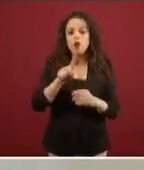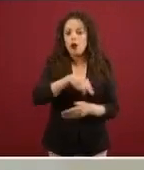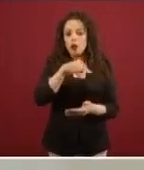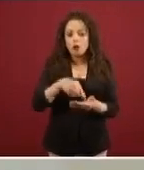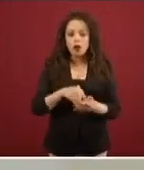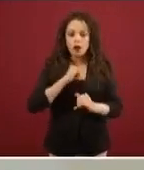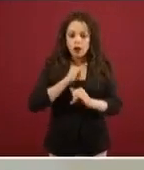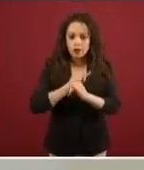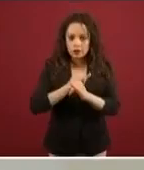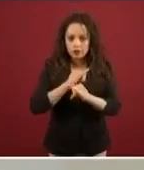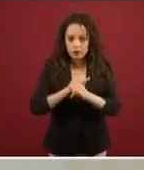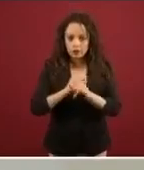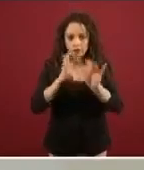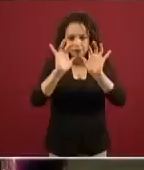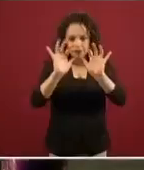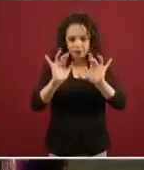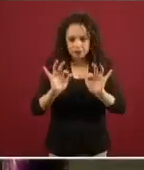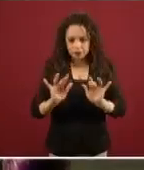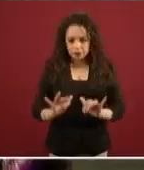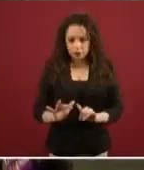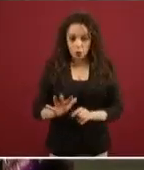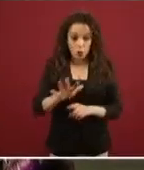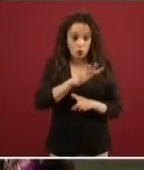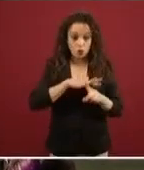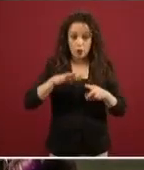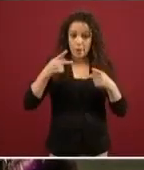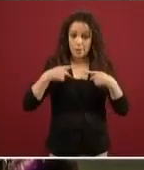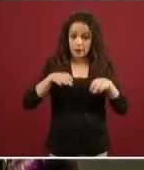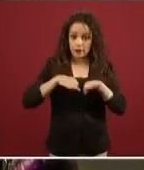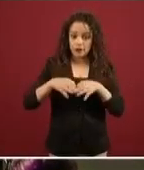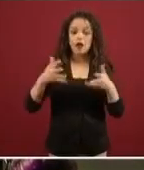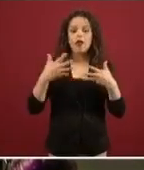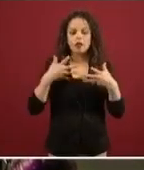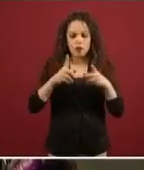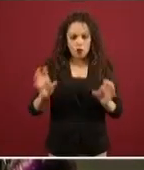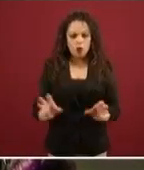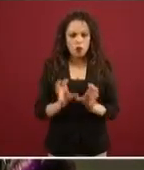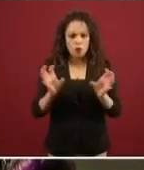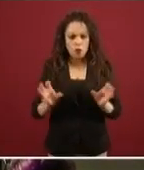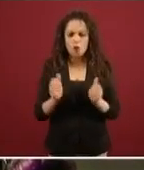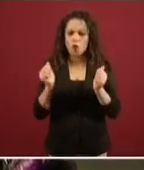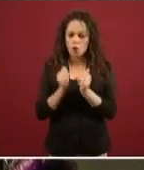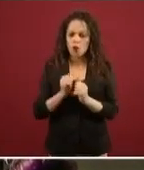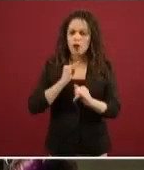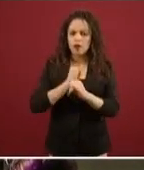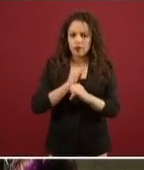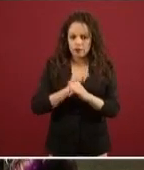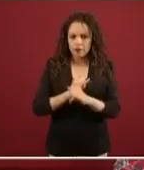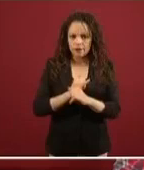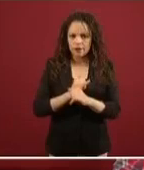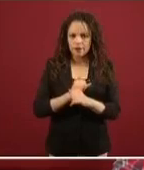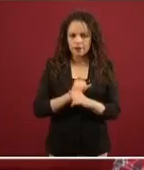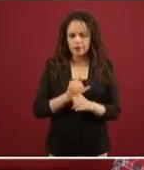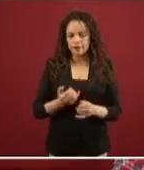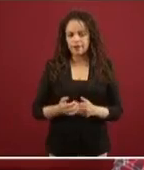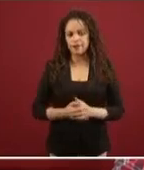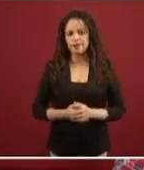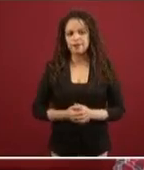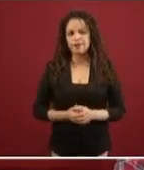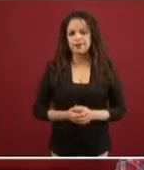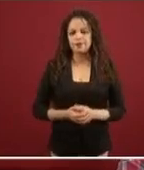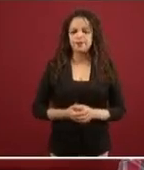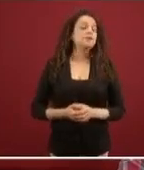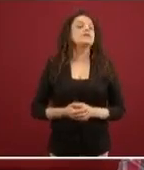tienen acceso a una computadora y lógicamente una conexión de internet en donde opera lo que hemos comentado también en